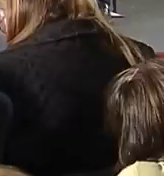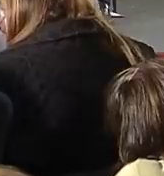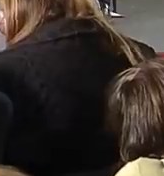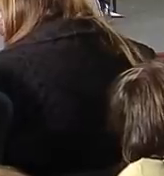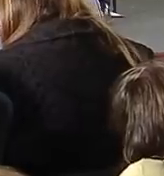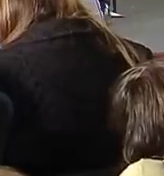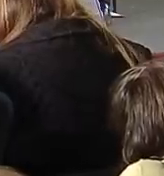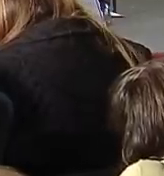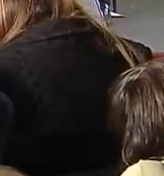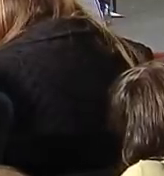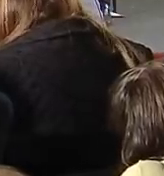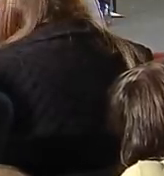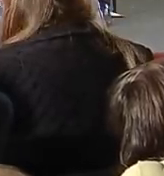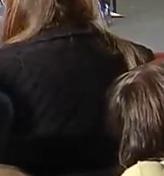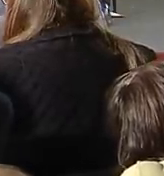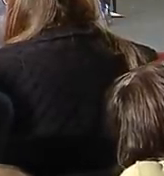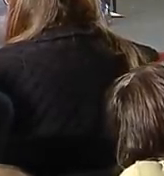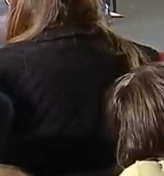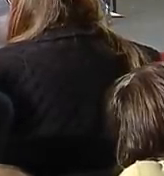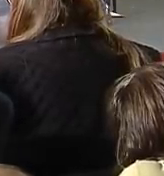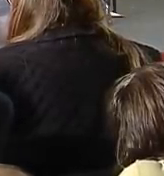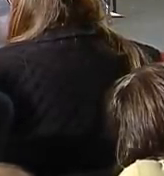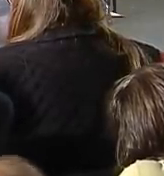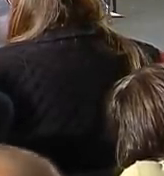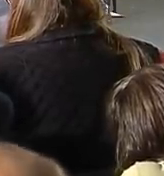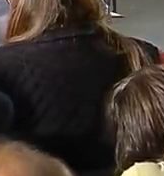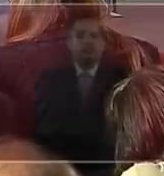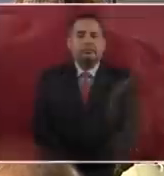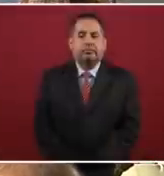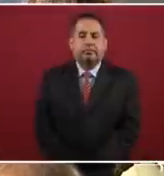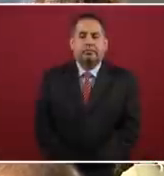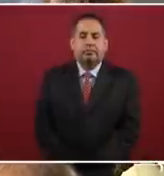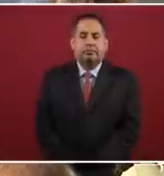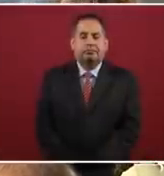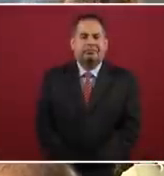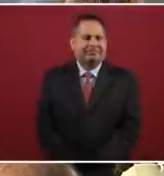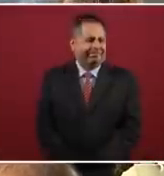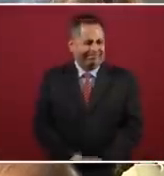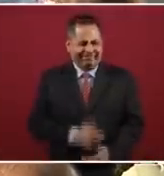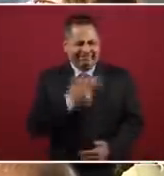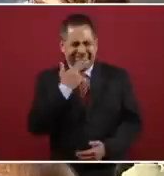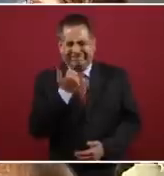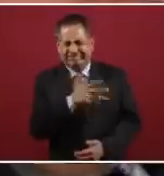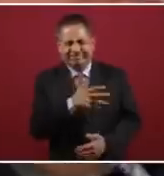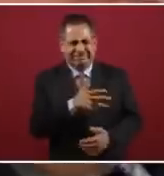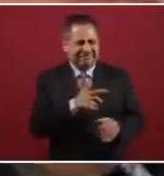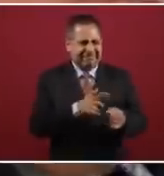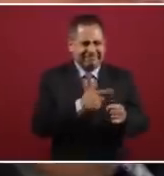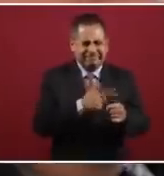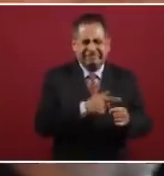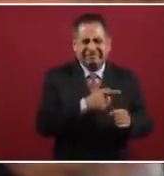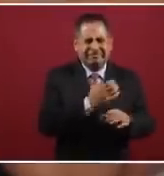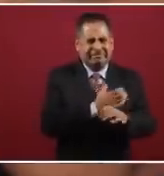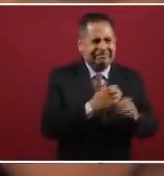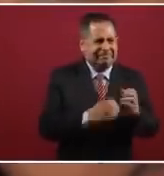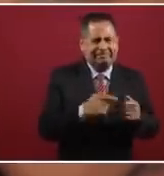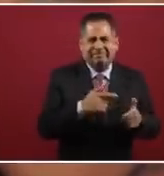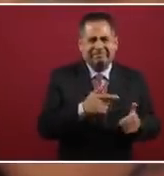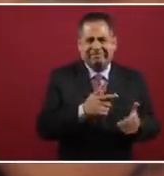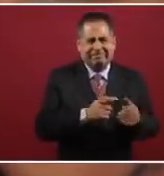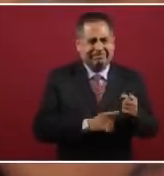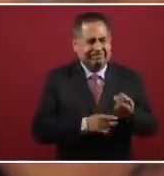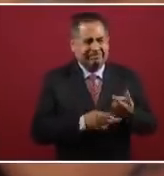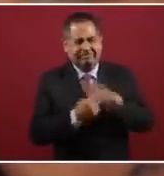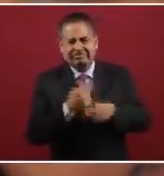estos, de esta porquería de chatarra y que tantos problemas tienen para la